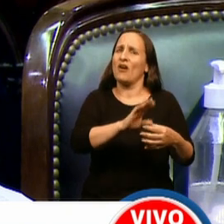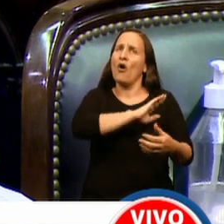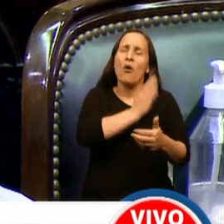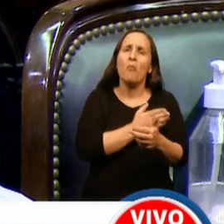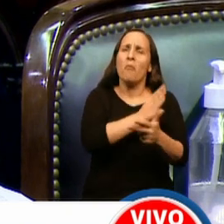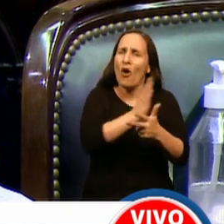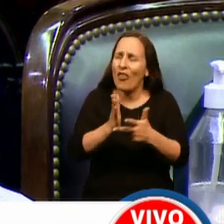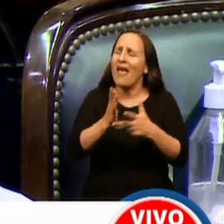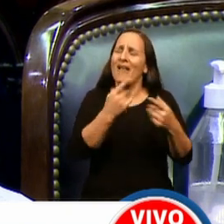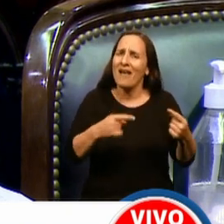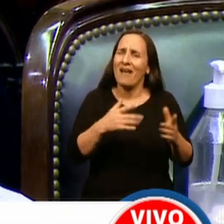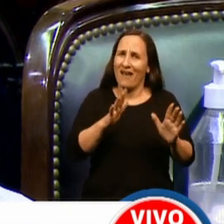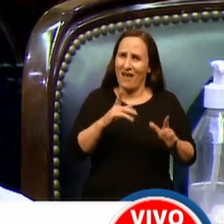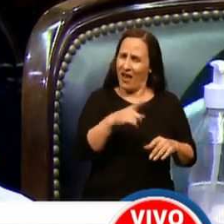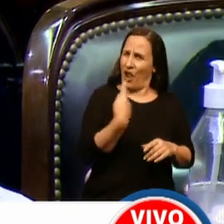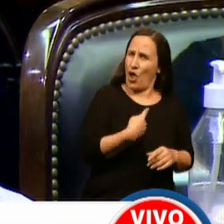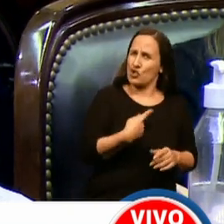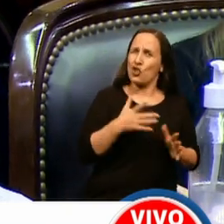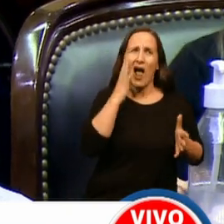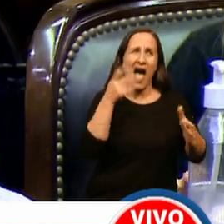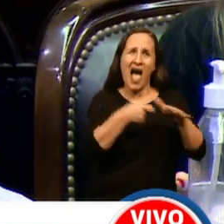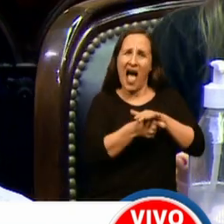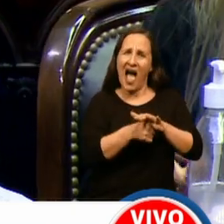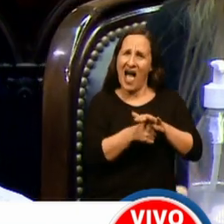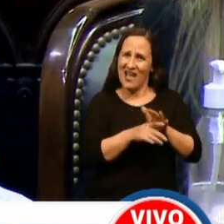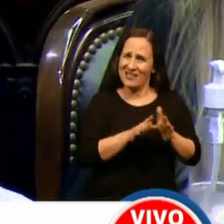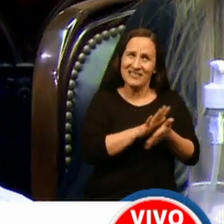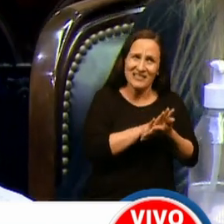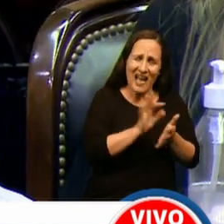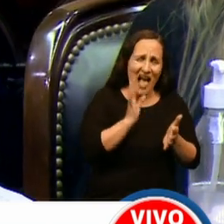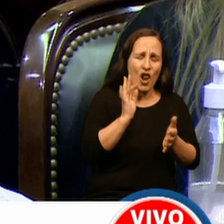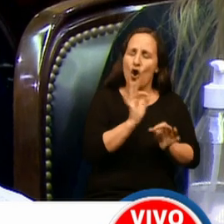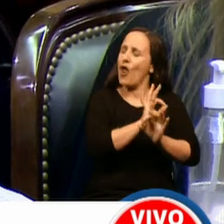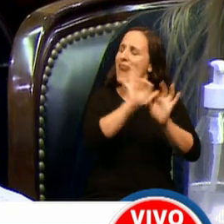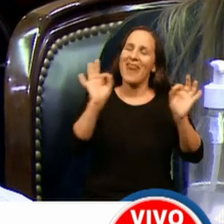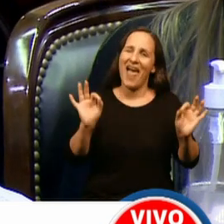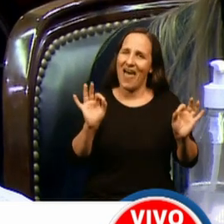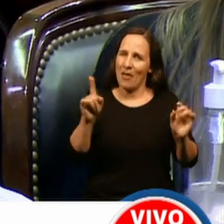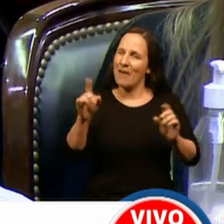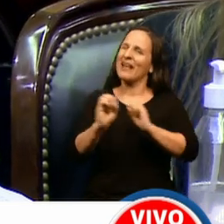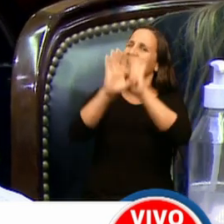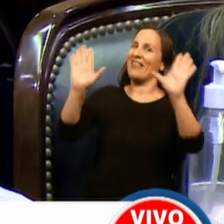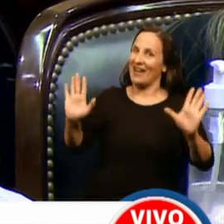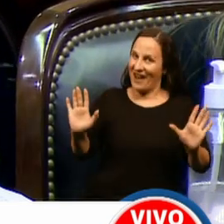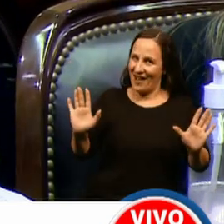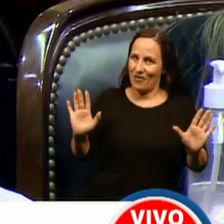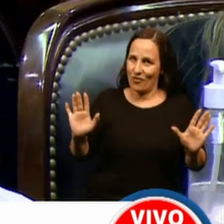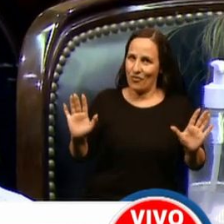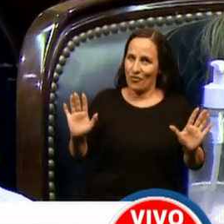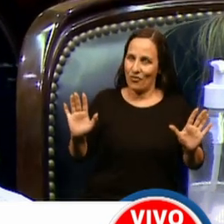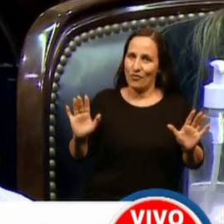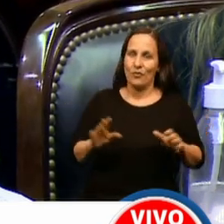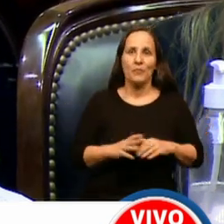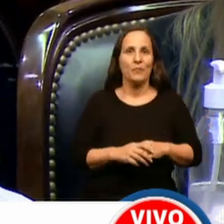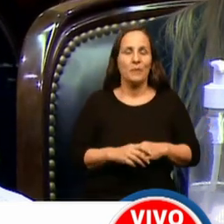de este lado está entonado con nadie así lo entienden claro y si no y si no